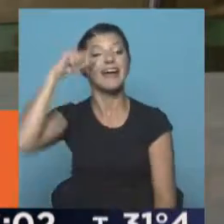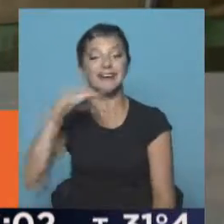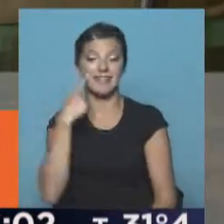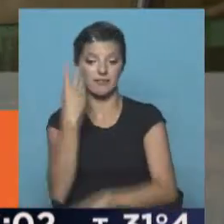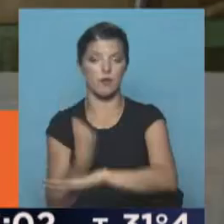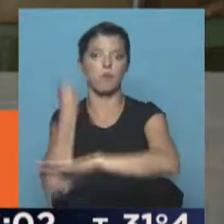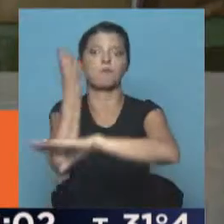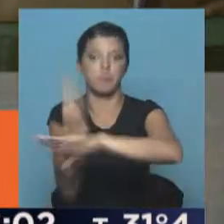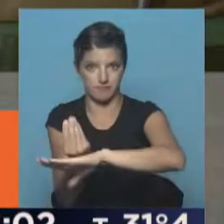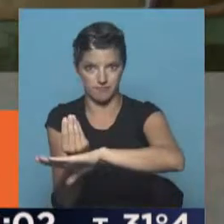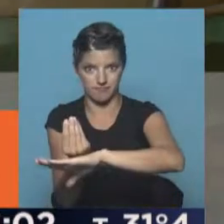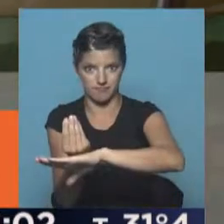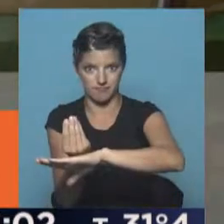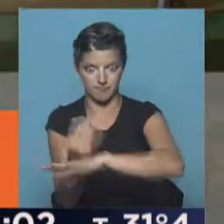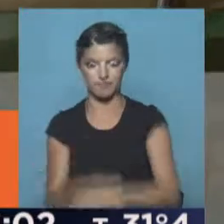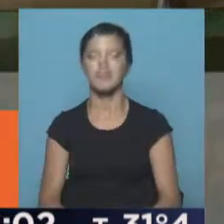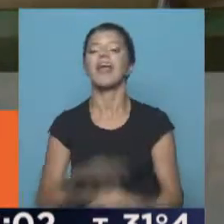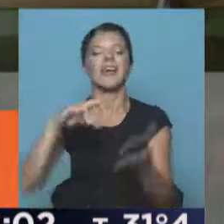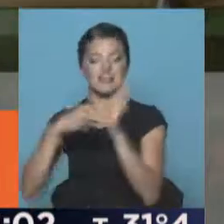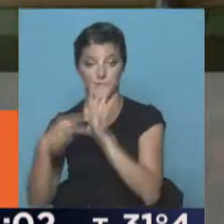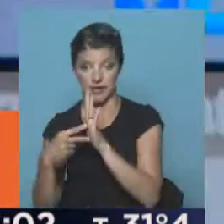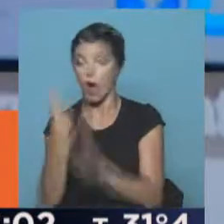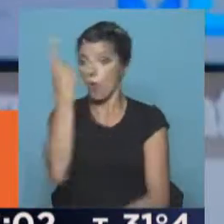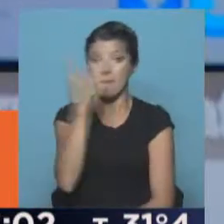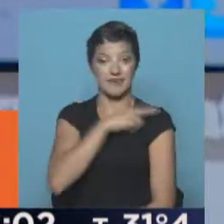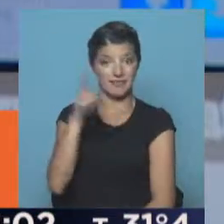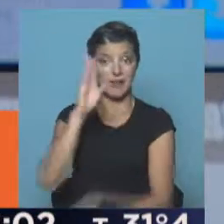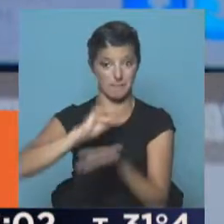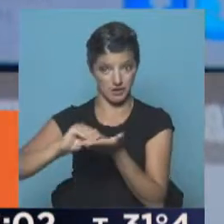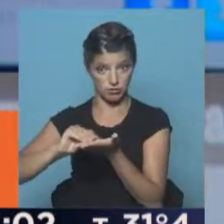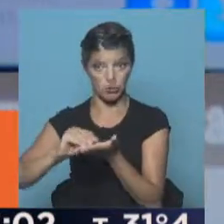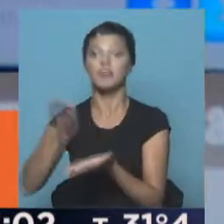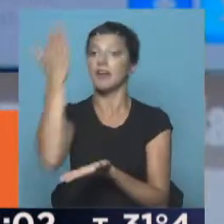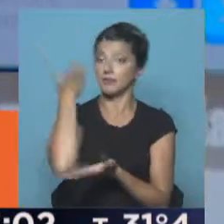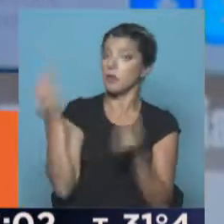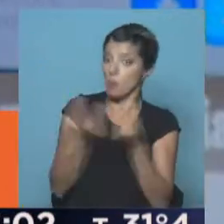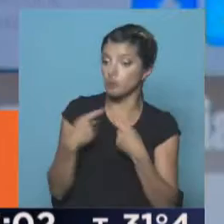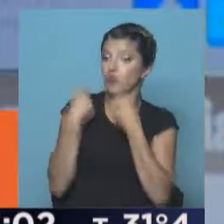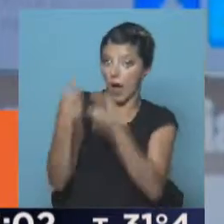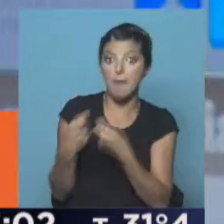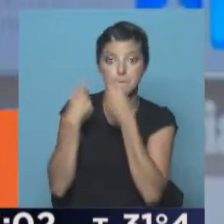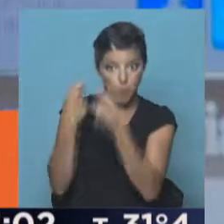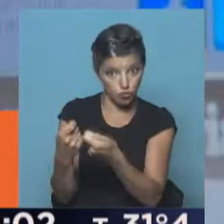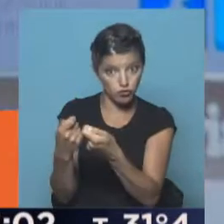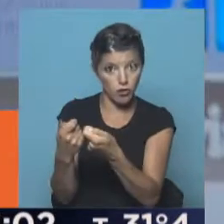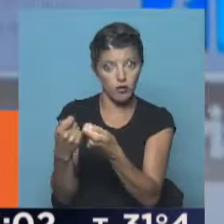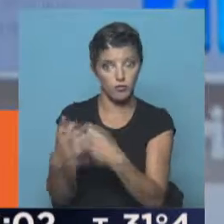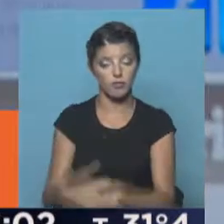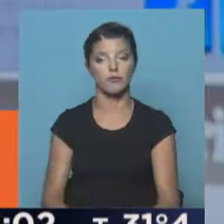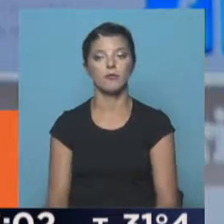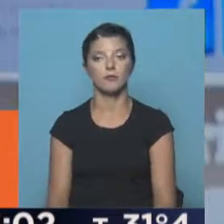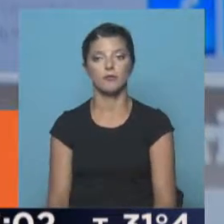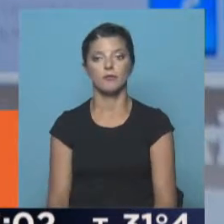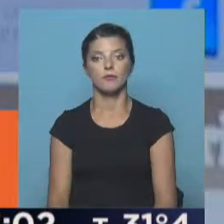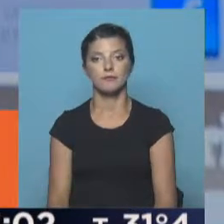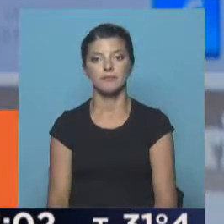decir, un presidente del Consejo que en su mejor momento fue muy popular, que ganó con una diferencia nunca vista